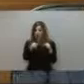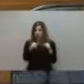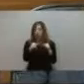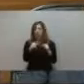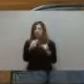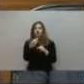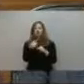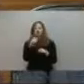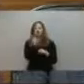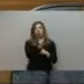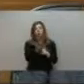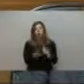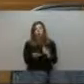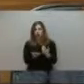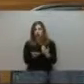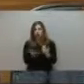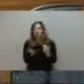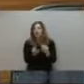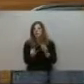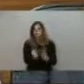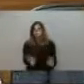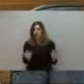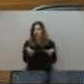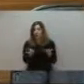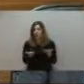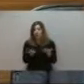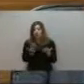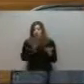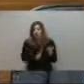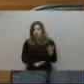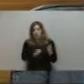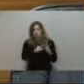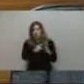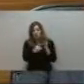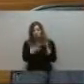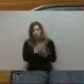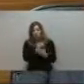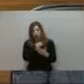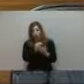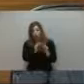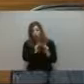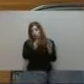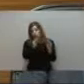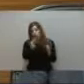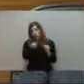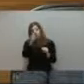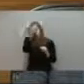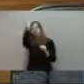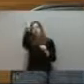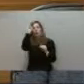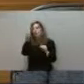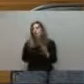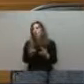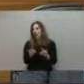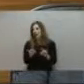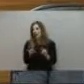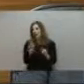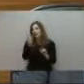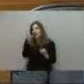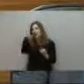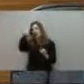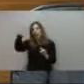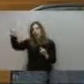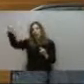pregunto. Pues nada, menos mal que todos sus planes y ocurrencias son solo papel mojado y pura imaginación, y